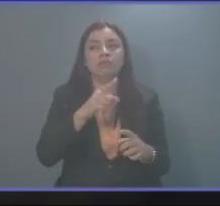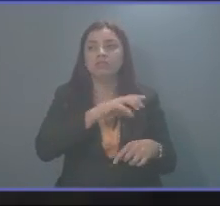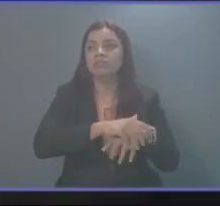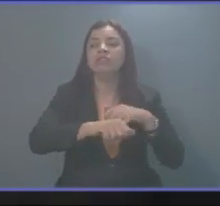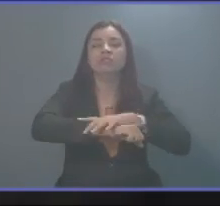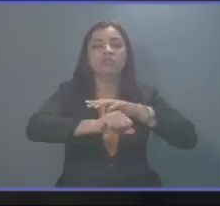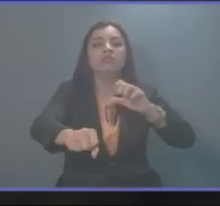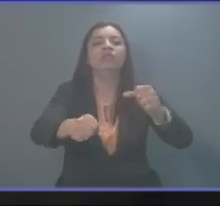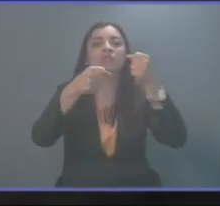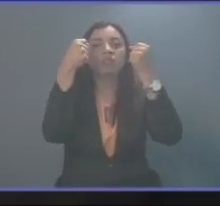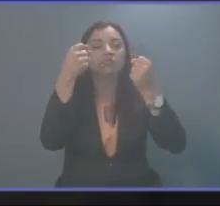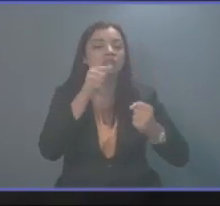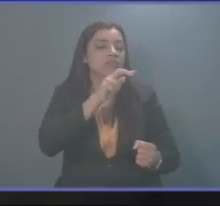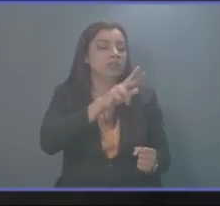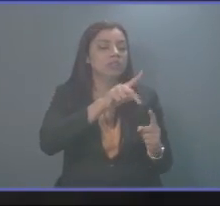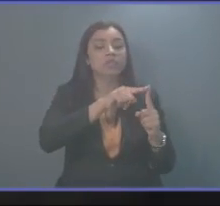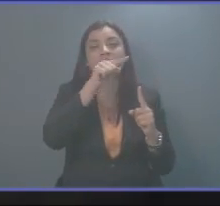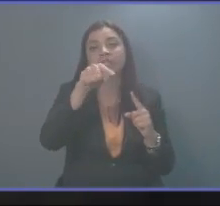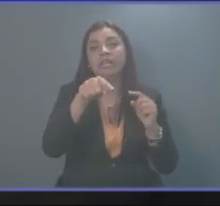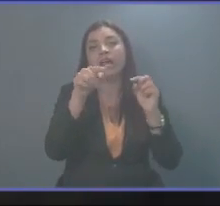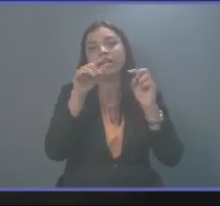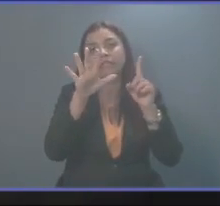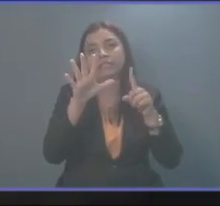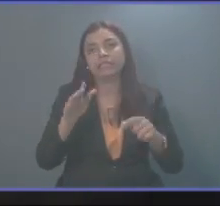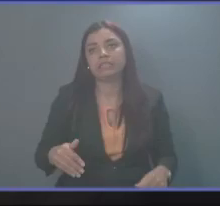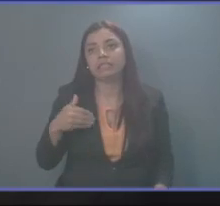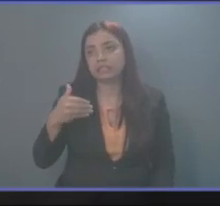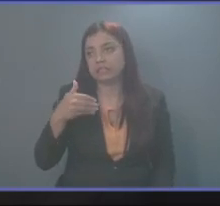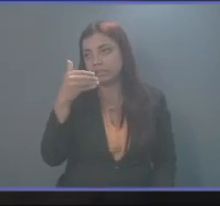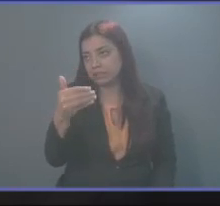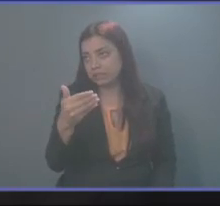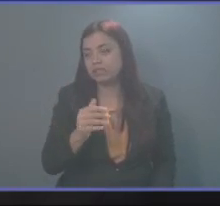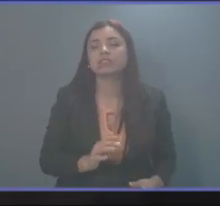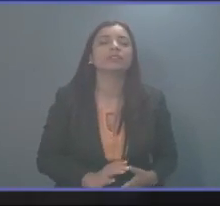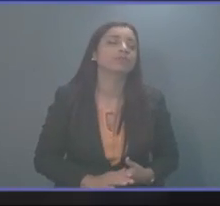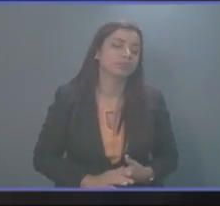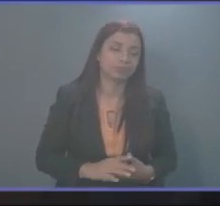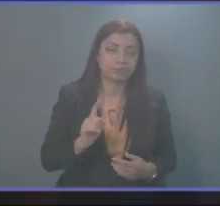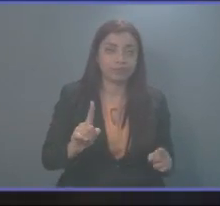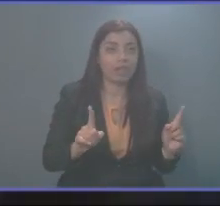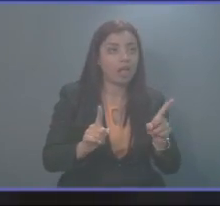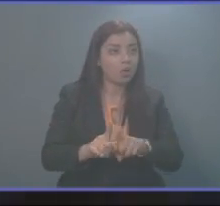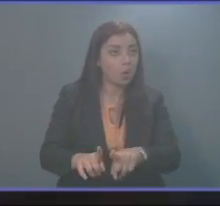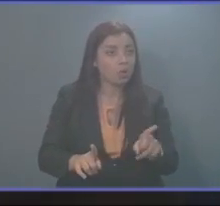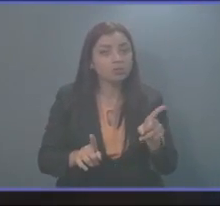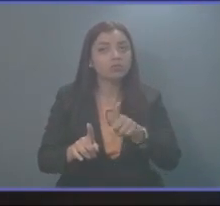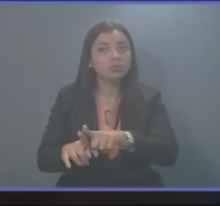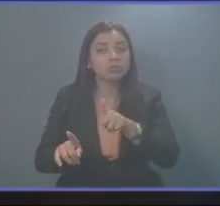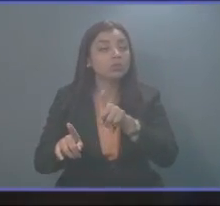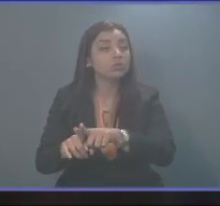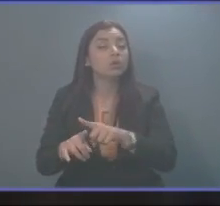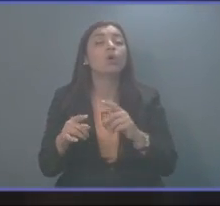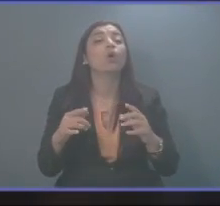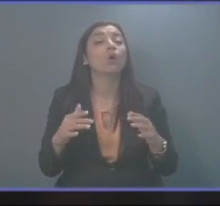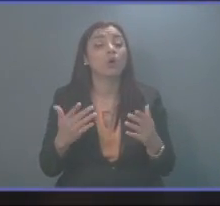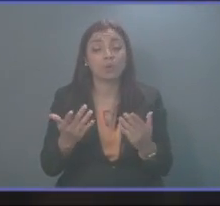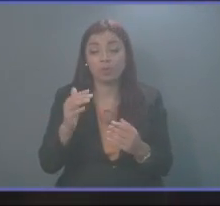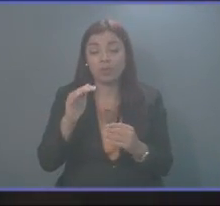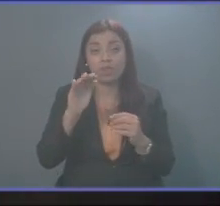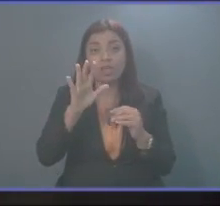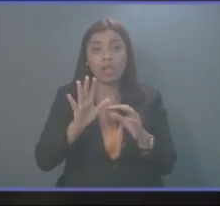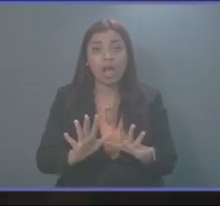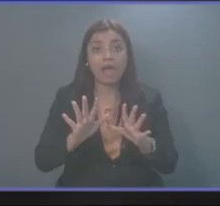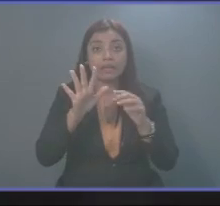con prisión de 3 a 6 años. El acoso sexual realizado contra menor de